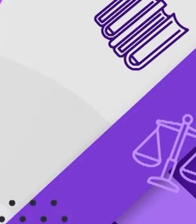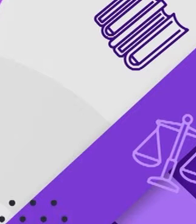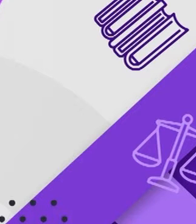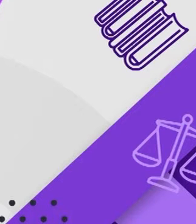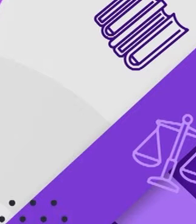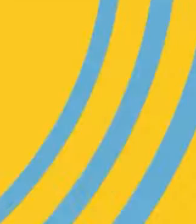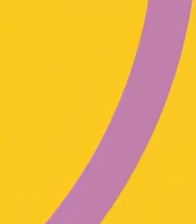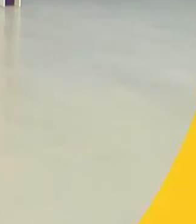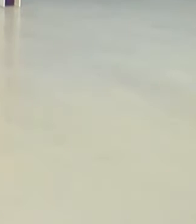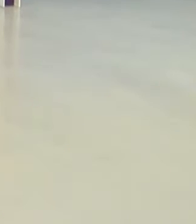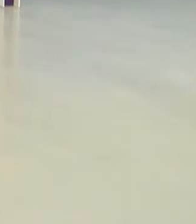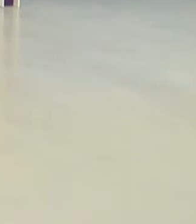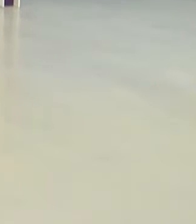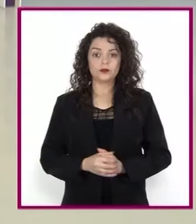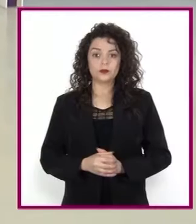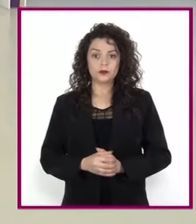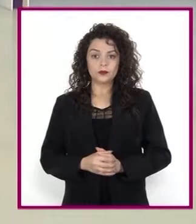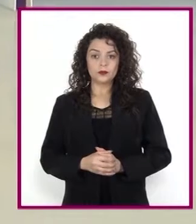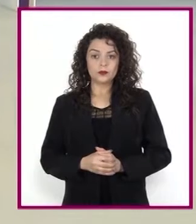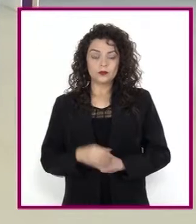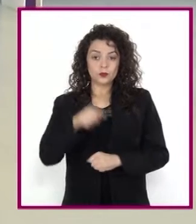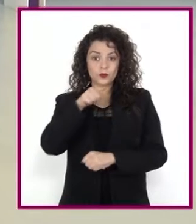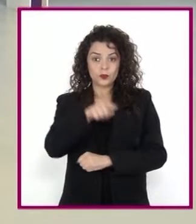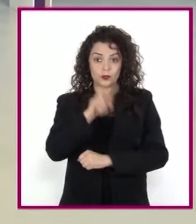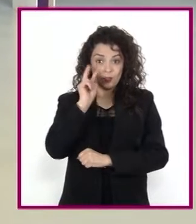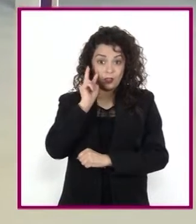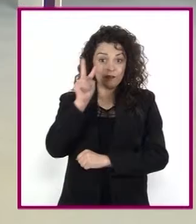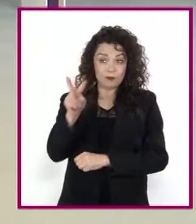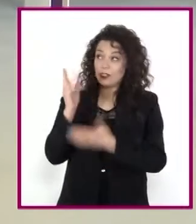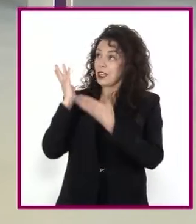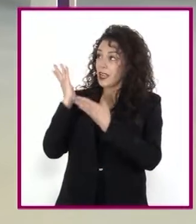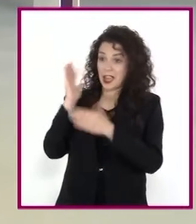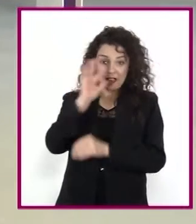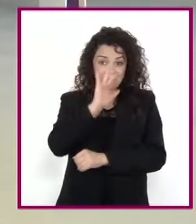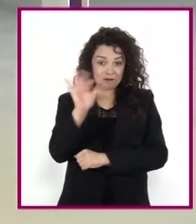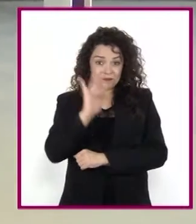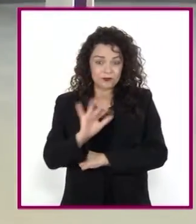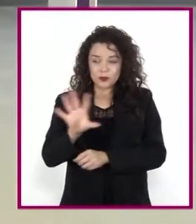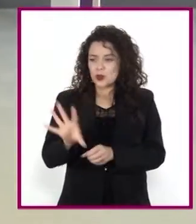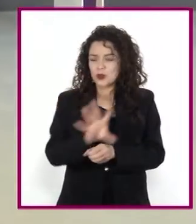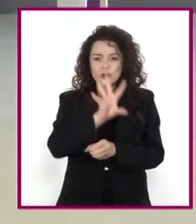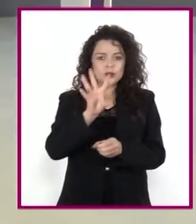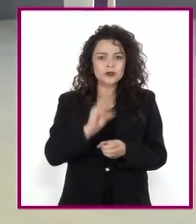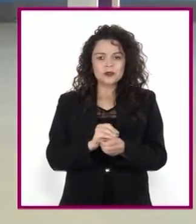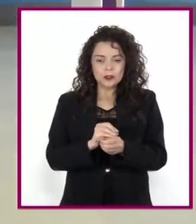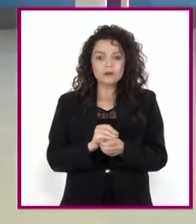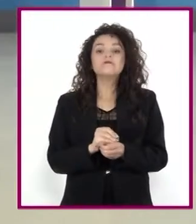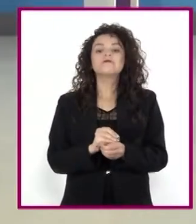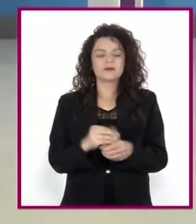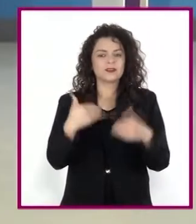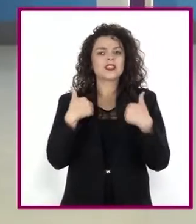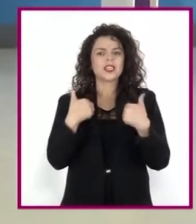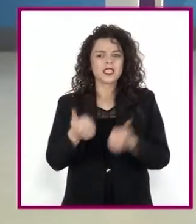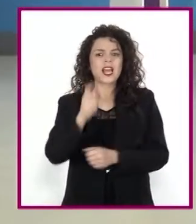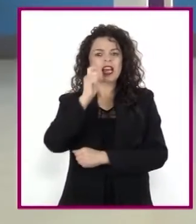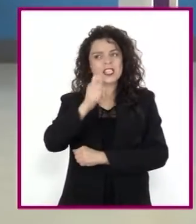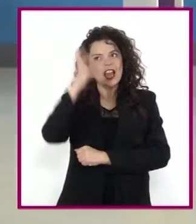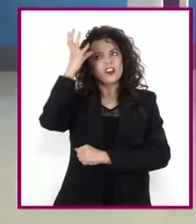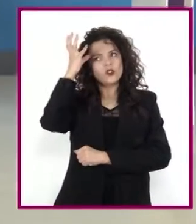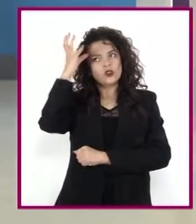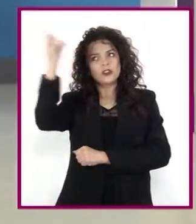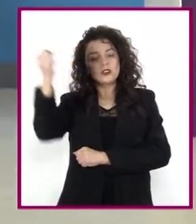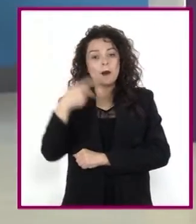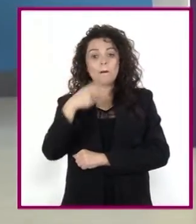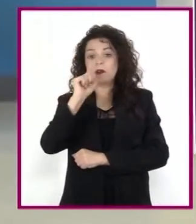justicia. Como pudieron darse cuenta, todas y todos tienen una noción del concepto, pero solo